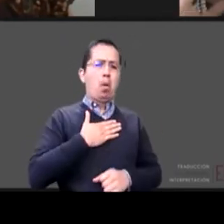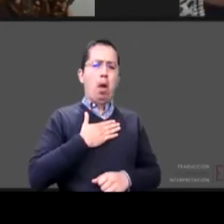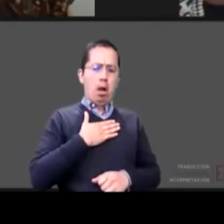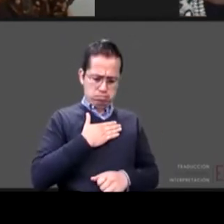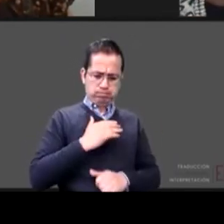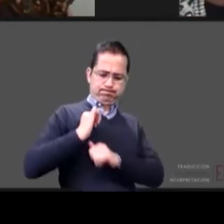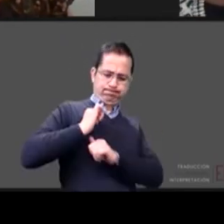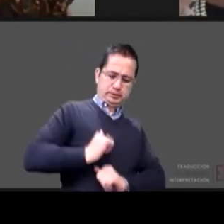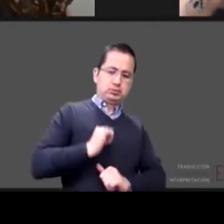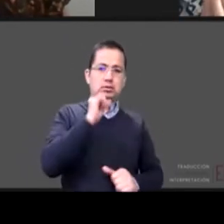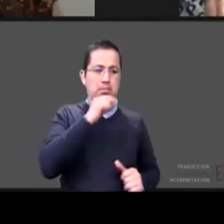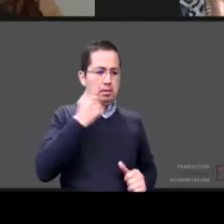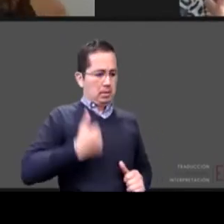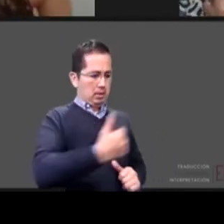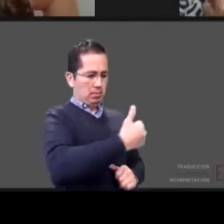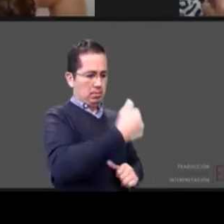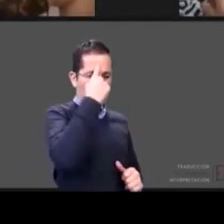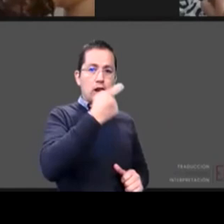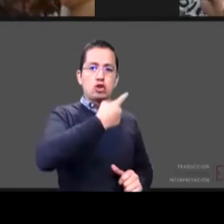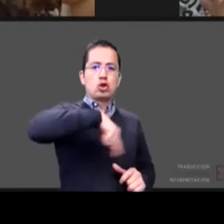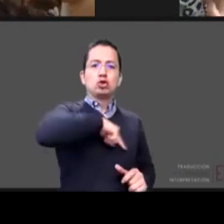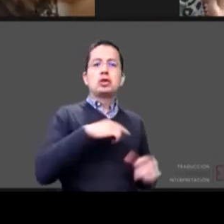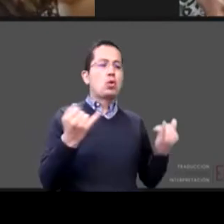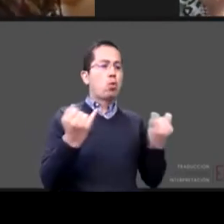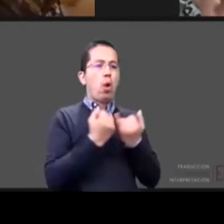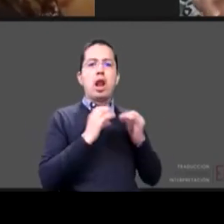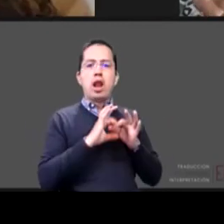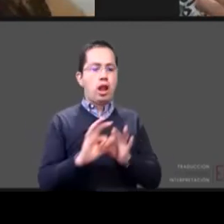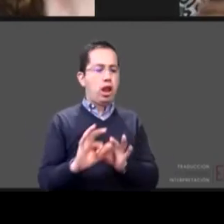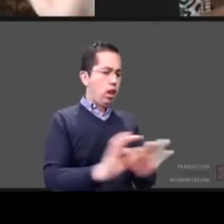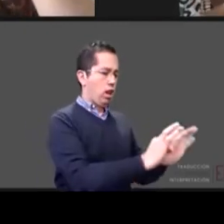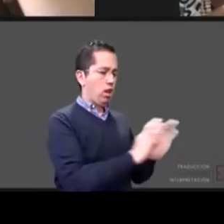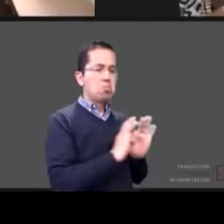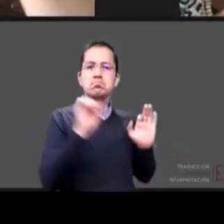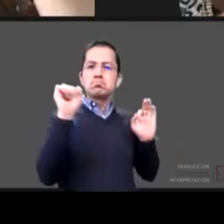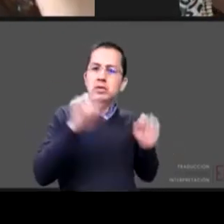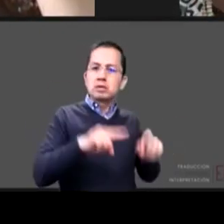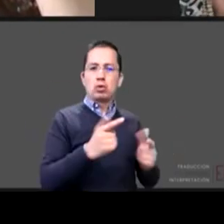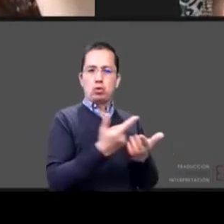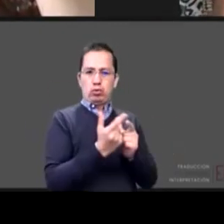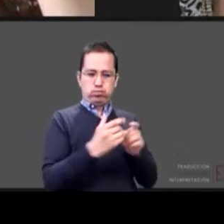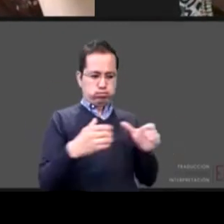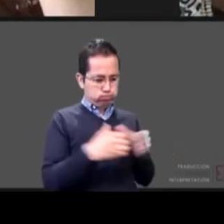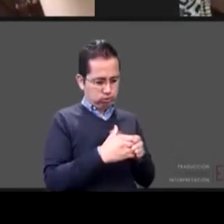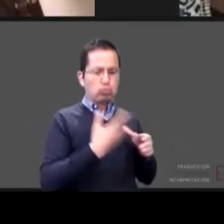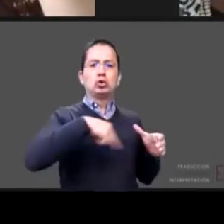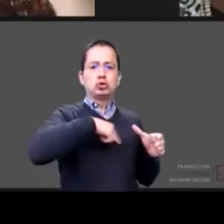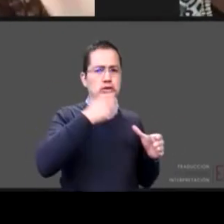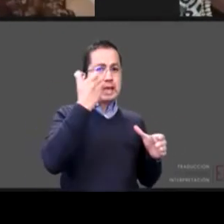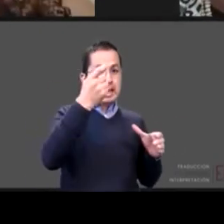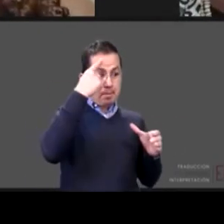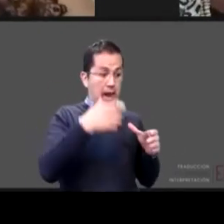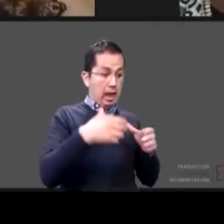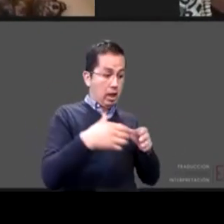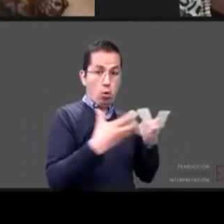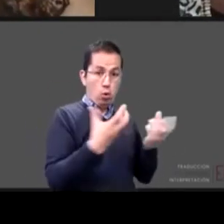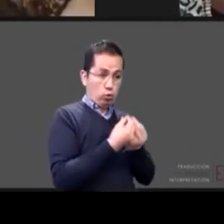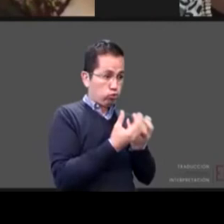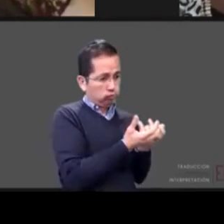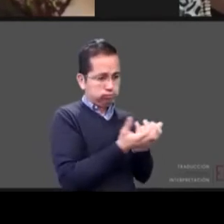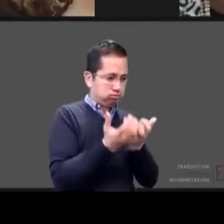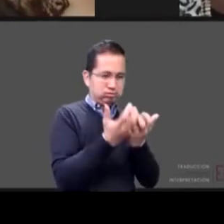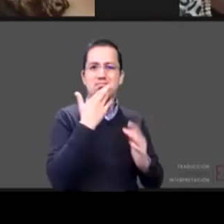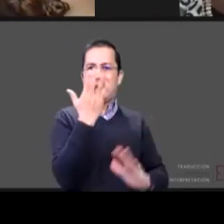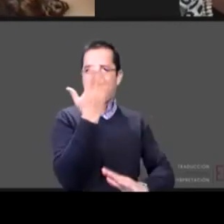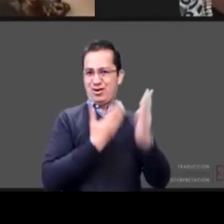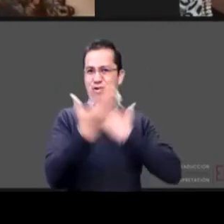una unit, ¿no? Como un grupo que todos queremos lo mejor para todos. Pero cada niño es un mundo,